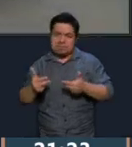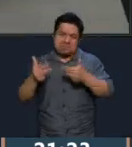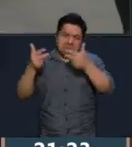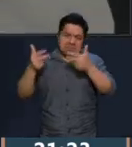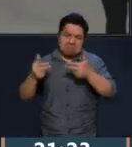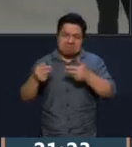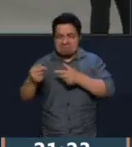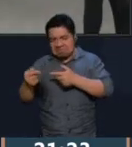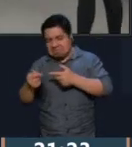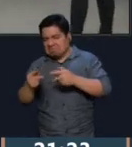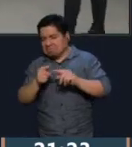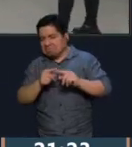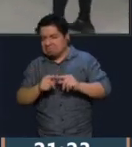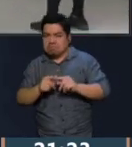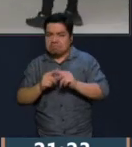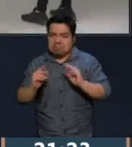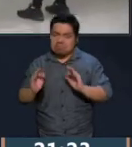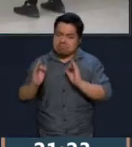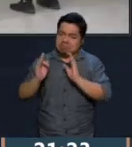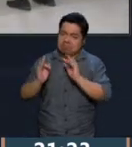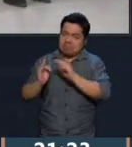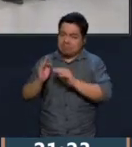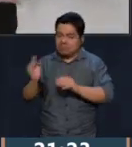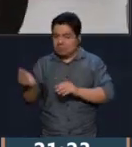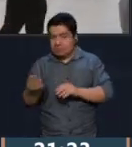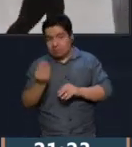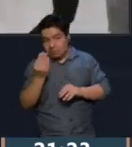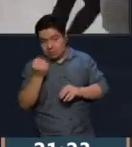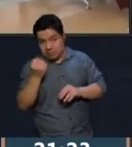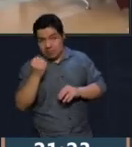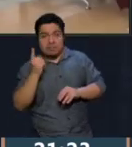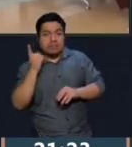semipresenciales, entonces de los